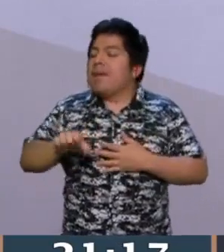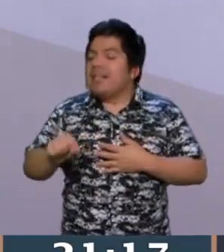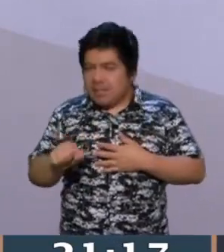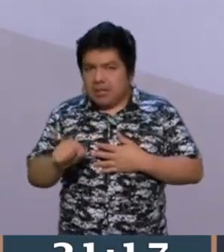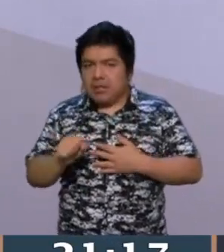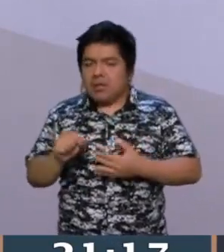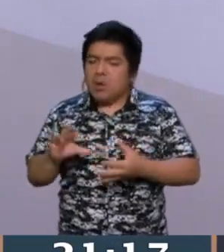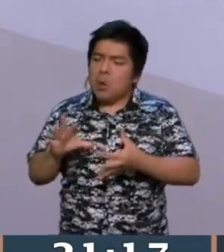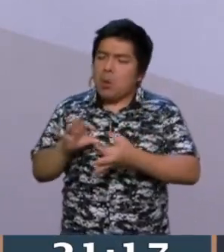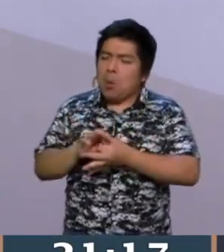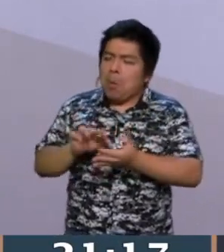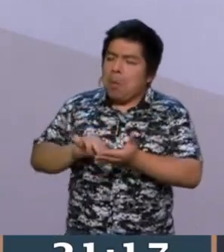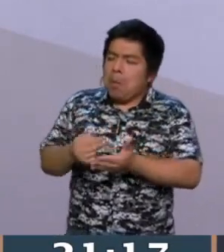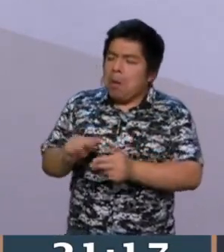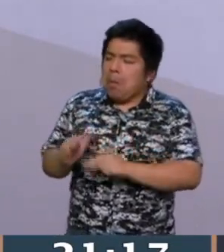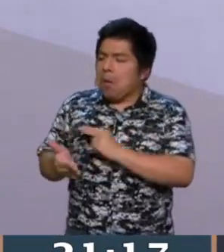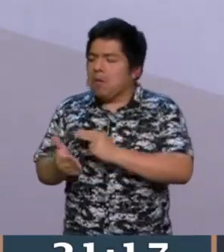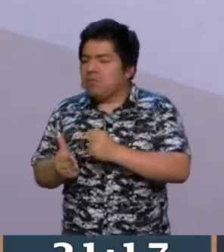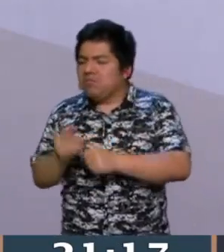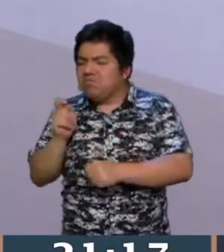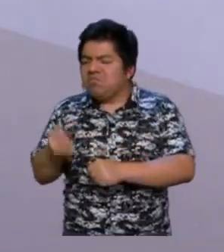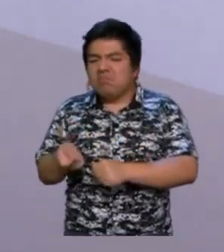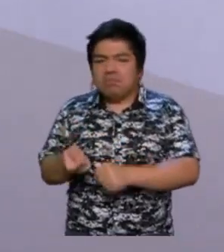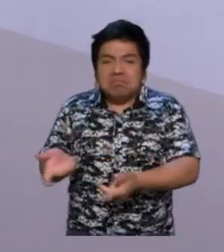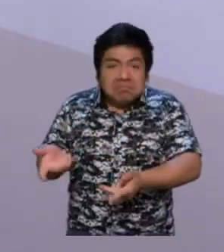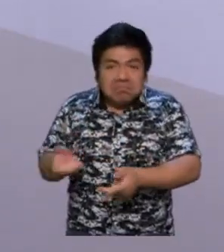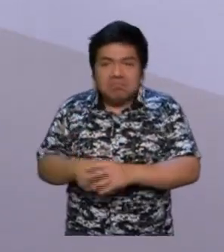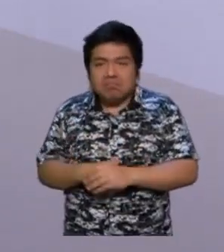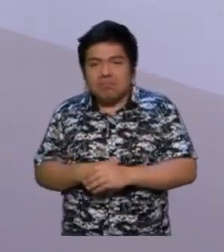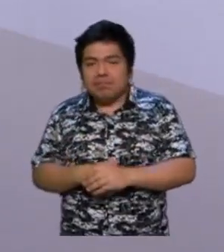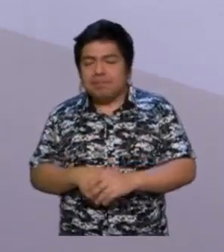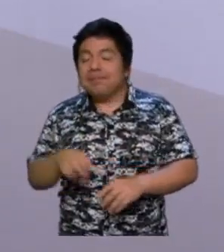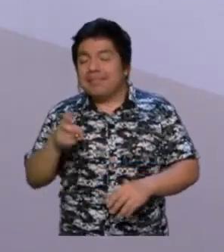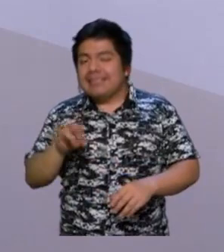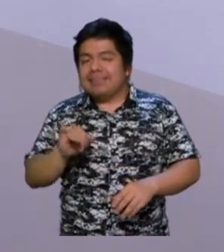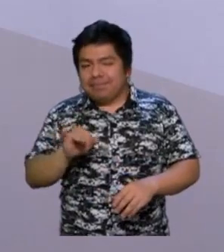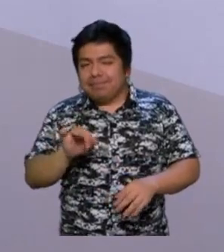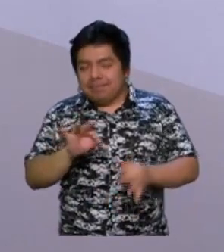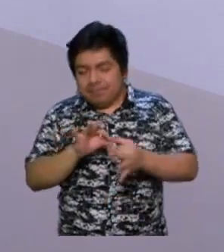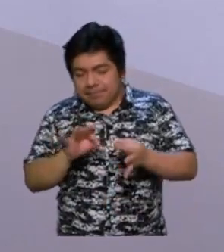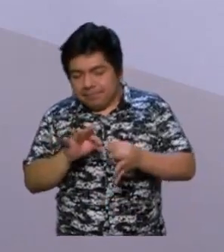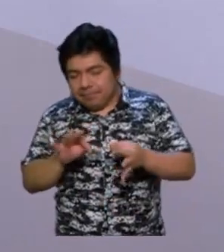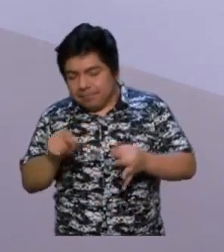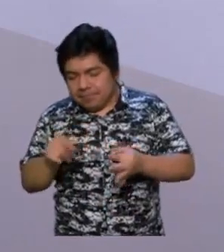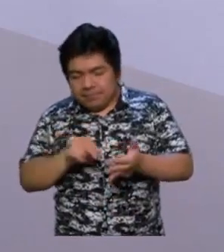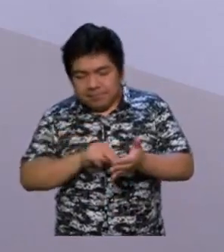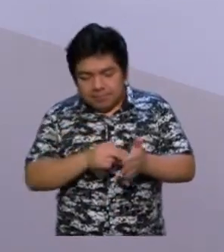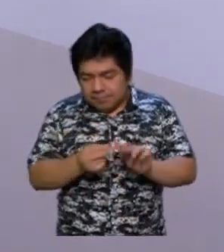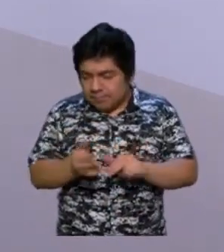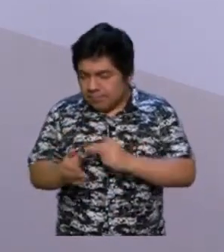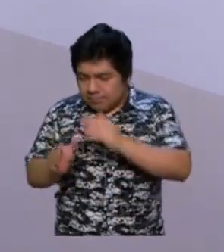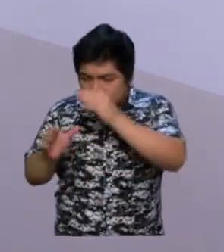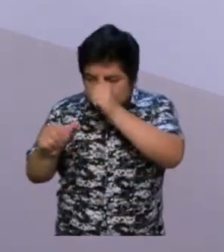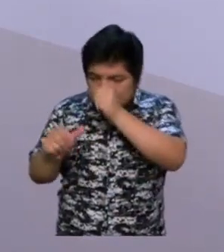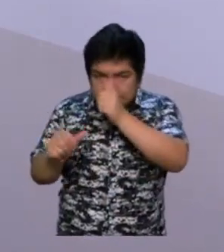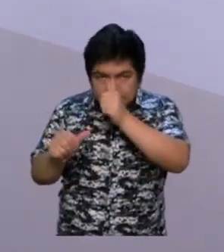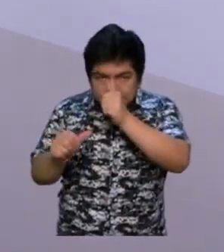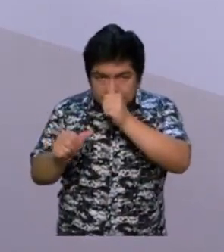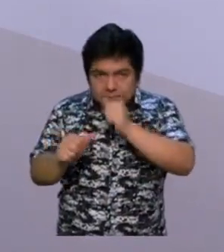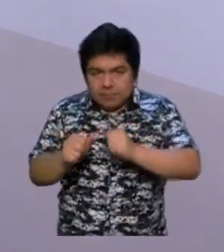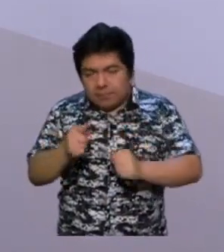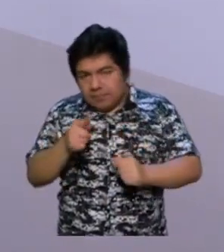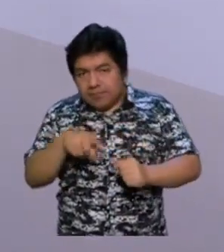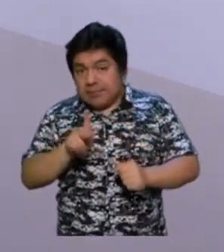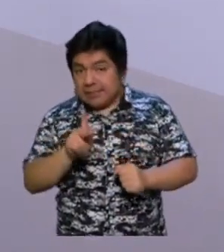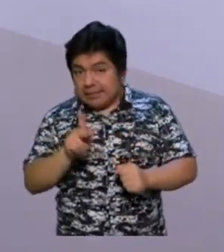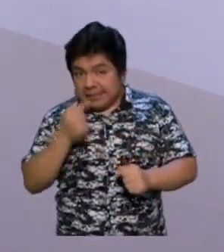México. Cuéntenos de qué va este convenio. Sí, Braulio. Mira, efectivamente se firmó un convenio, pero